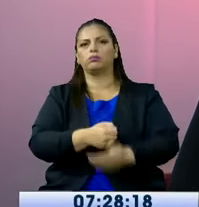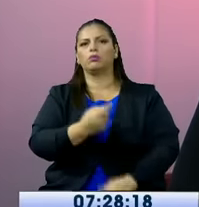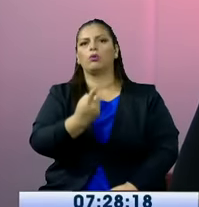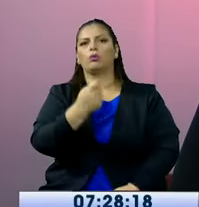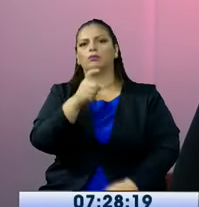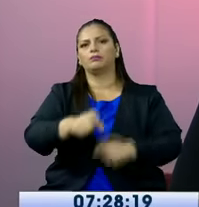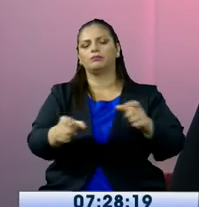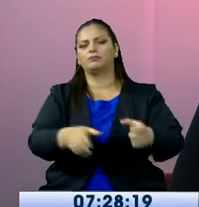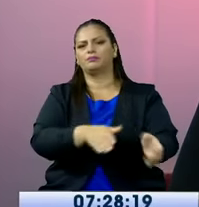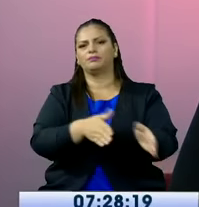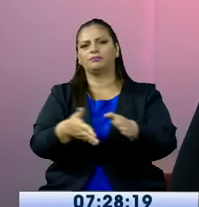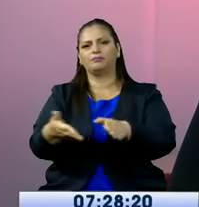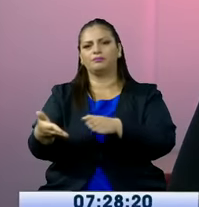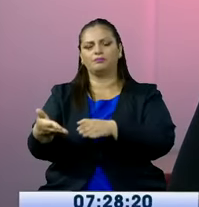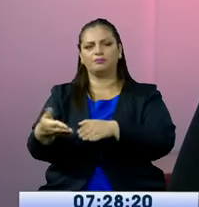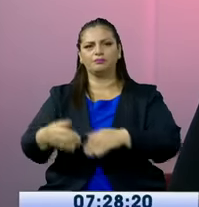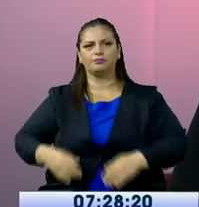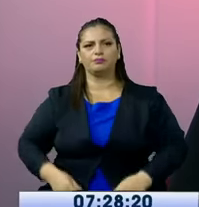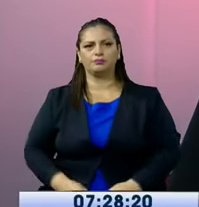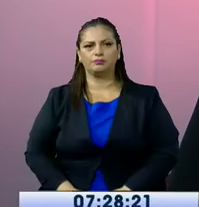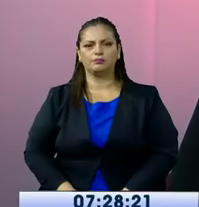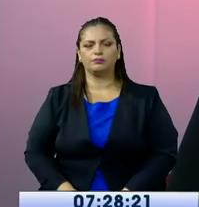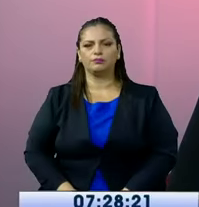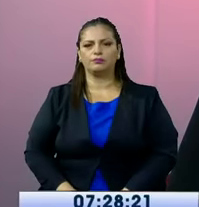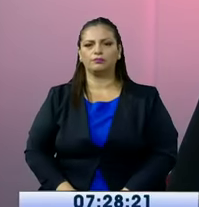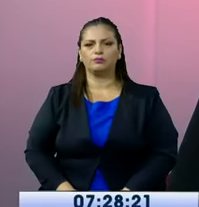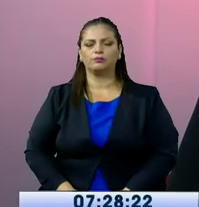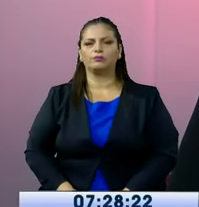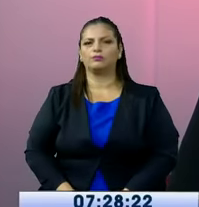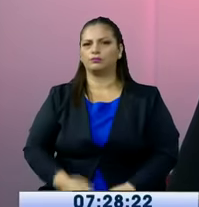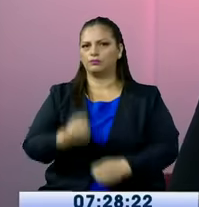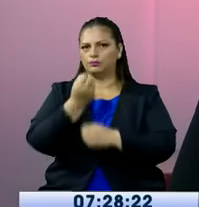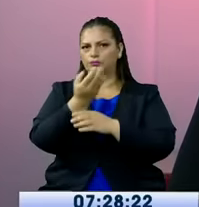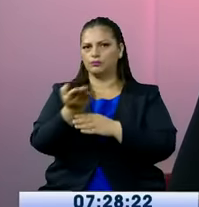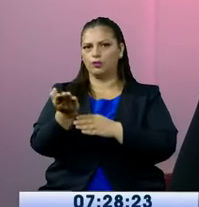un abismo en el sector Villasís. Tenemos un informe.